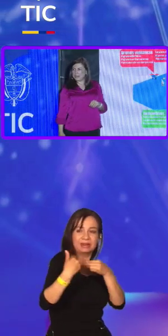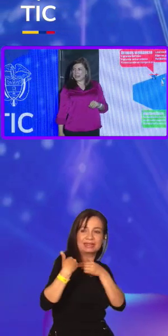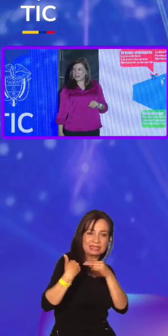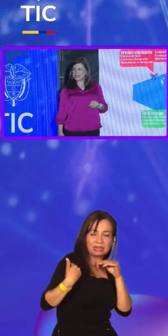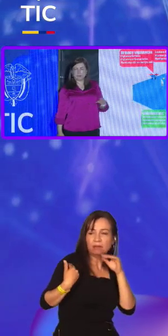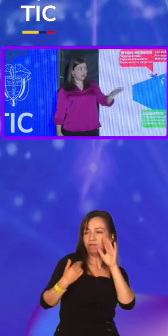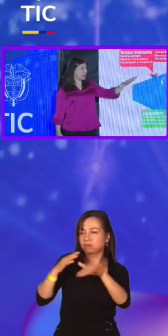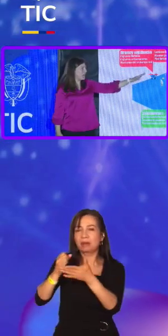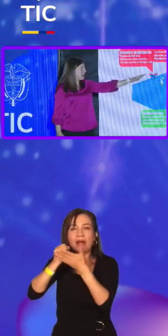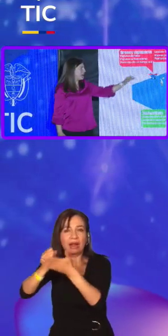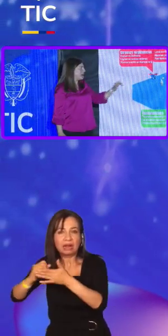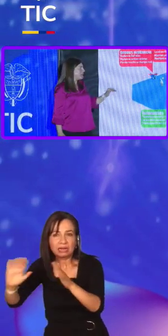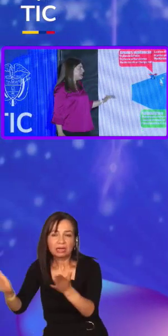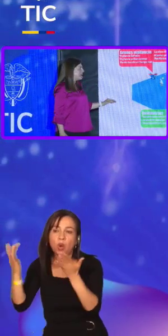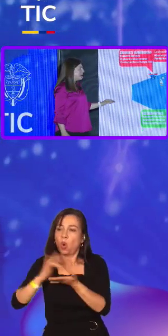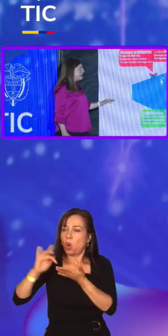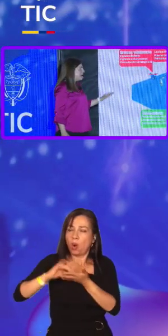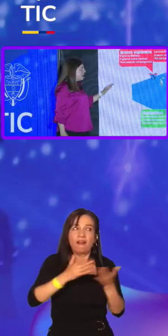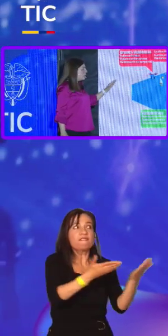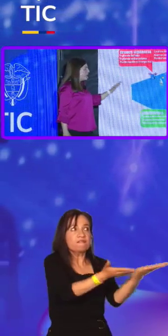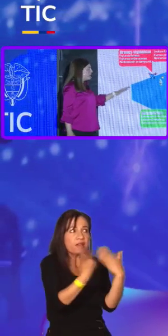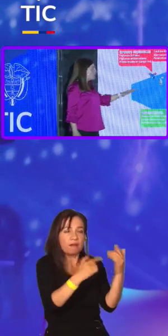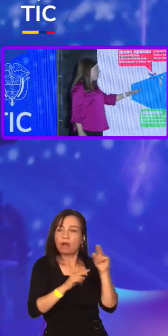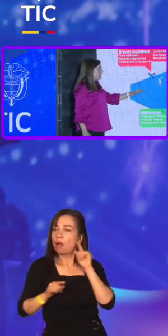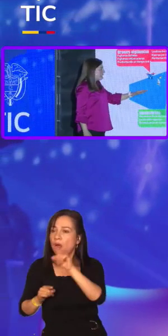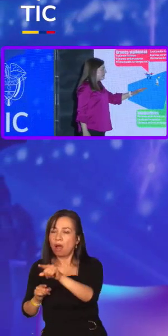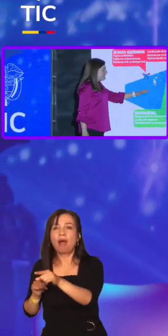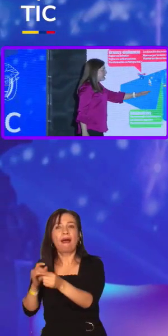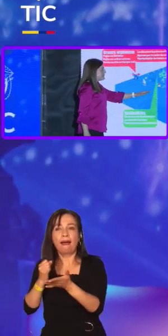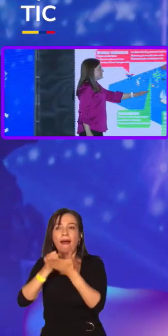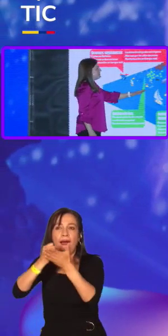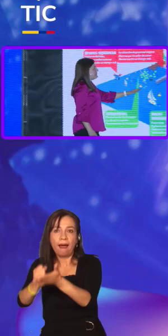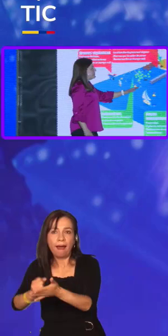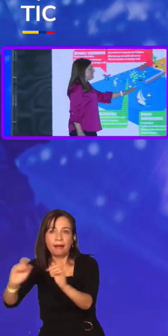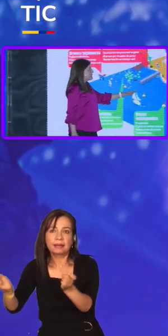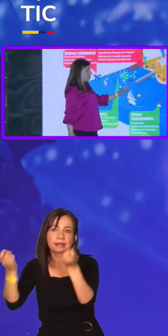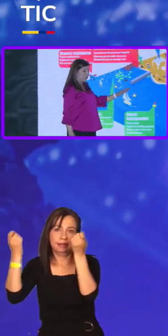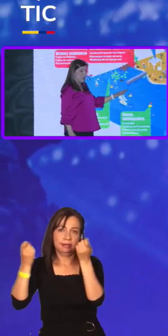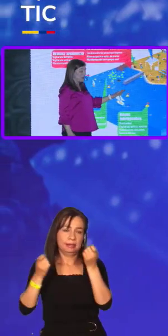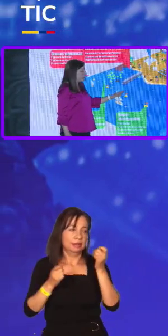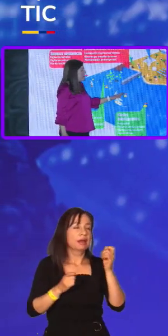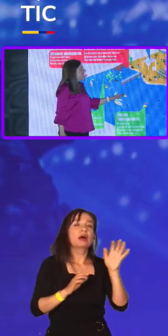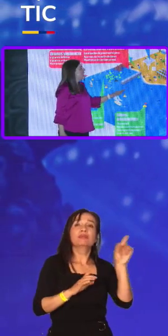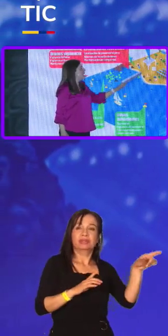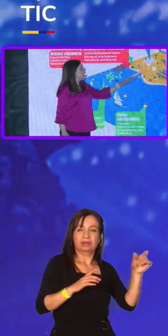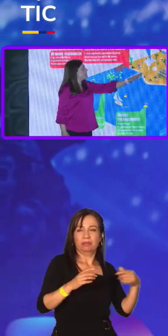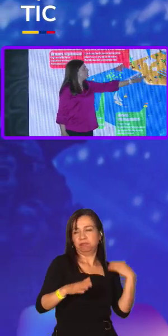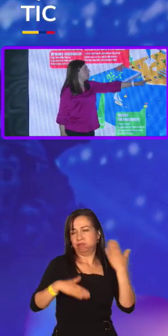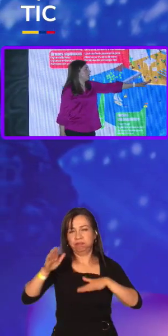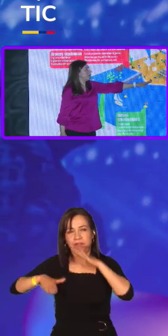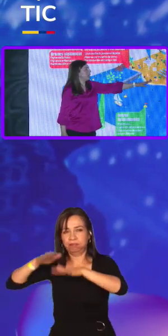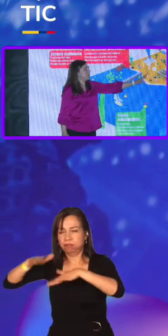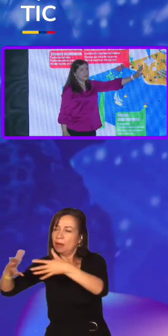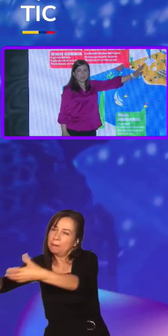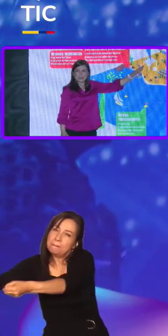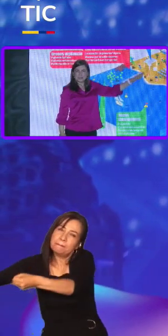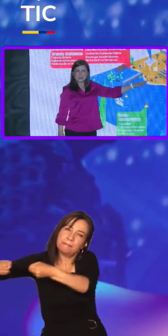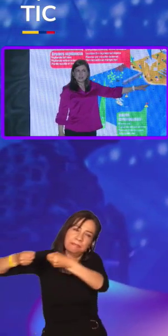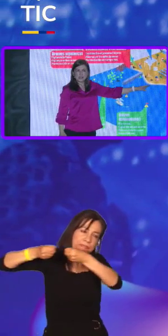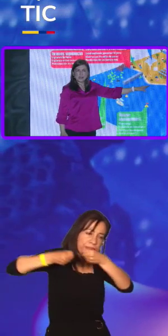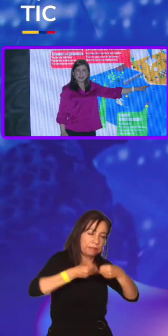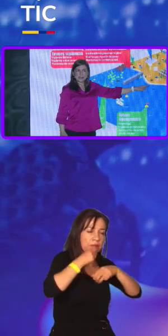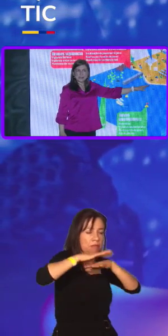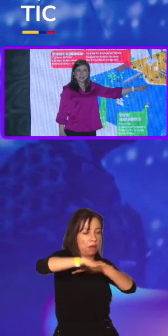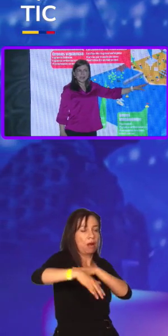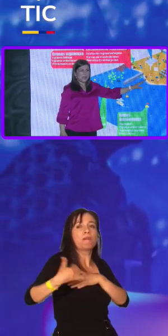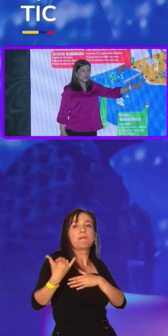vez al servicio de emergencias para que vengan, atiendan y cuando el guardavidas salvavidas, lleve a la persona a la playa, ya